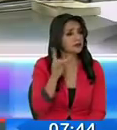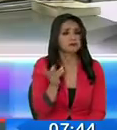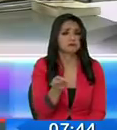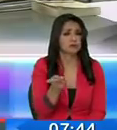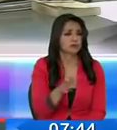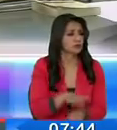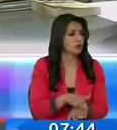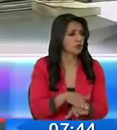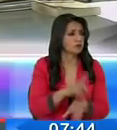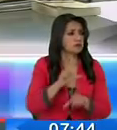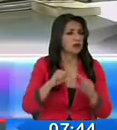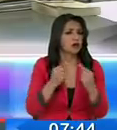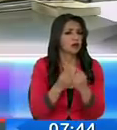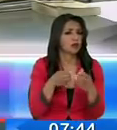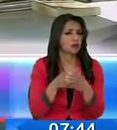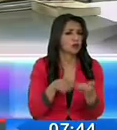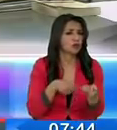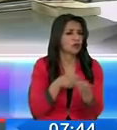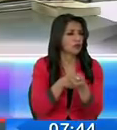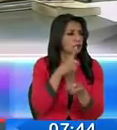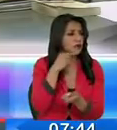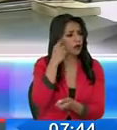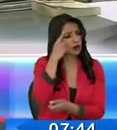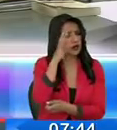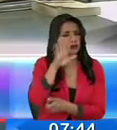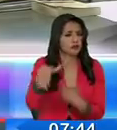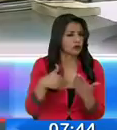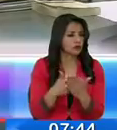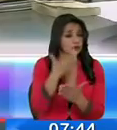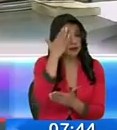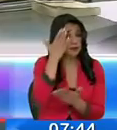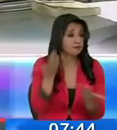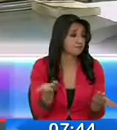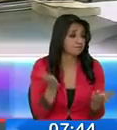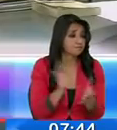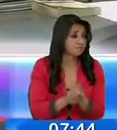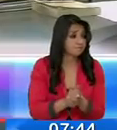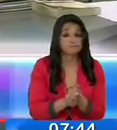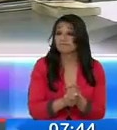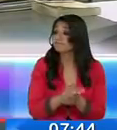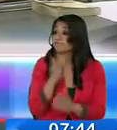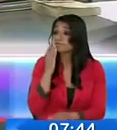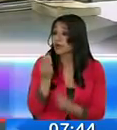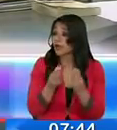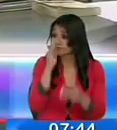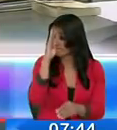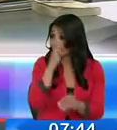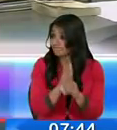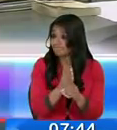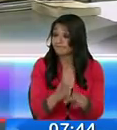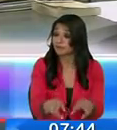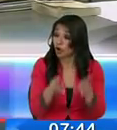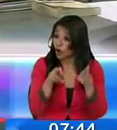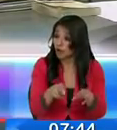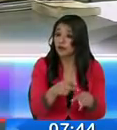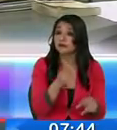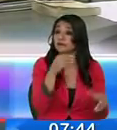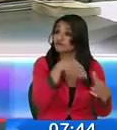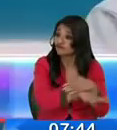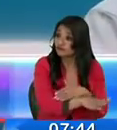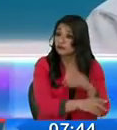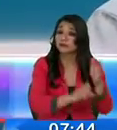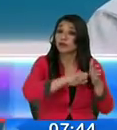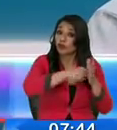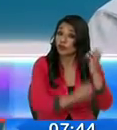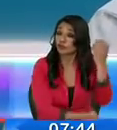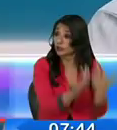vinculadas al correato de manera abierta, como todos sabemos. ¿Y qué aspiran de esto? Aspiramos que Contraloría. ¿No se habrá quemado dentro de